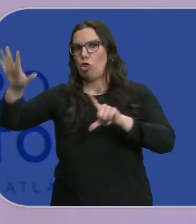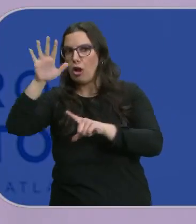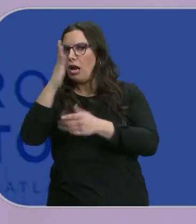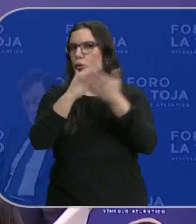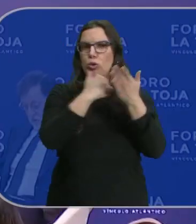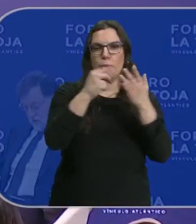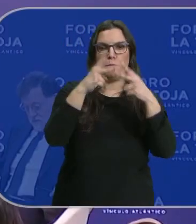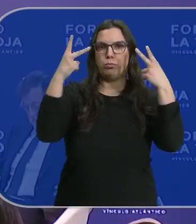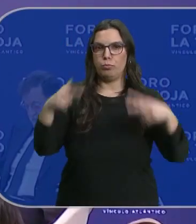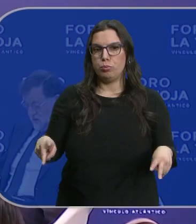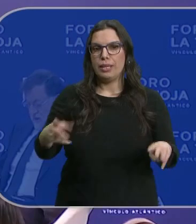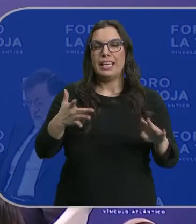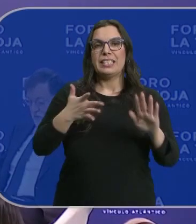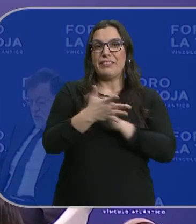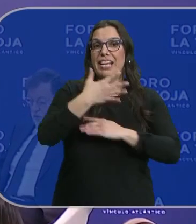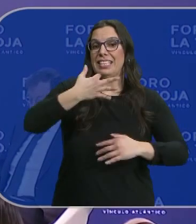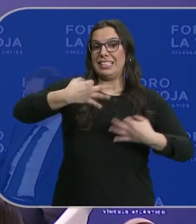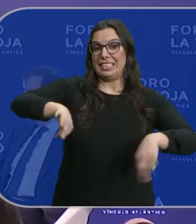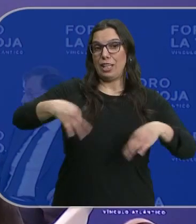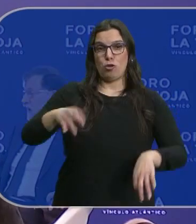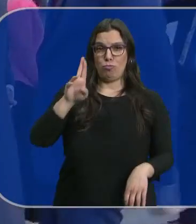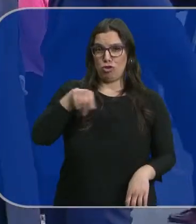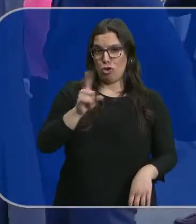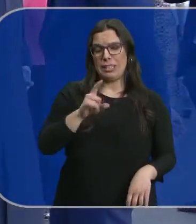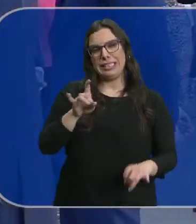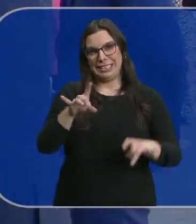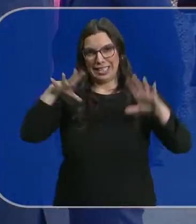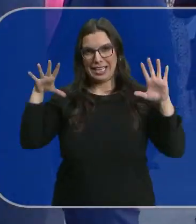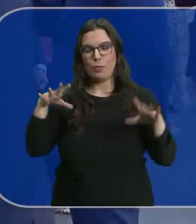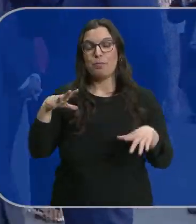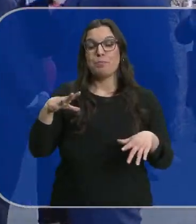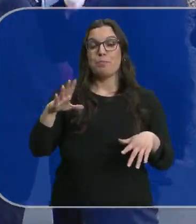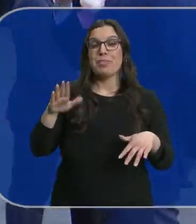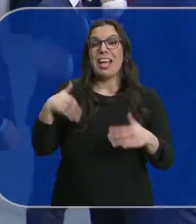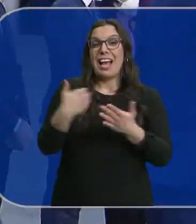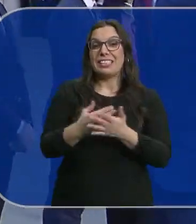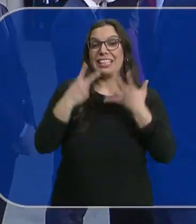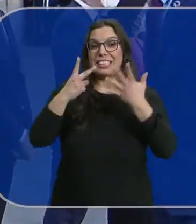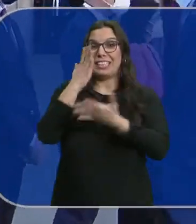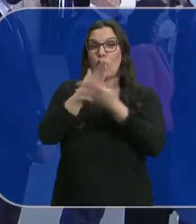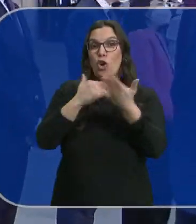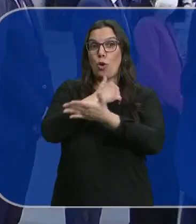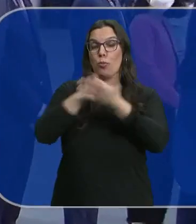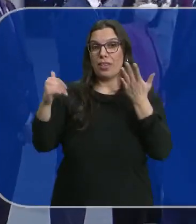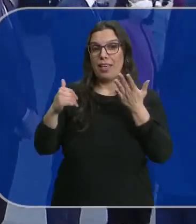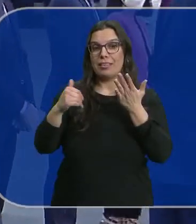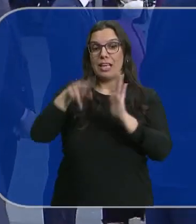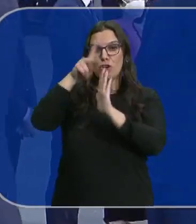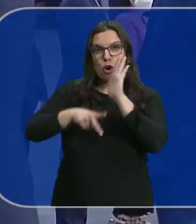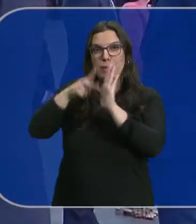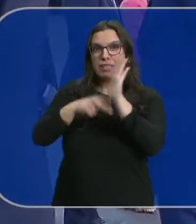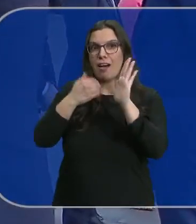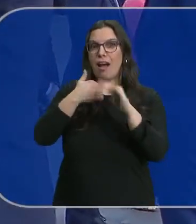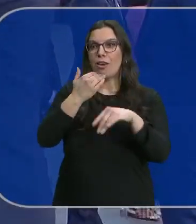o autonómico, no es un cargo sencillo. Ese asunto es espinoso, tanto que hasta 7 comunidades autónomas no tienen